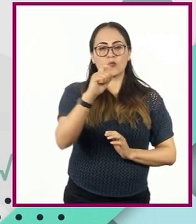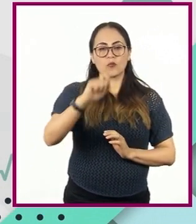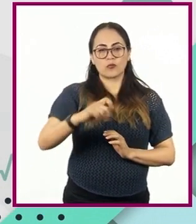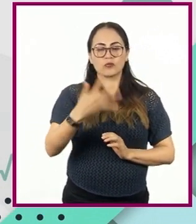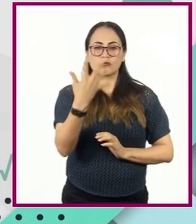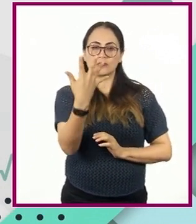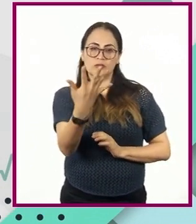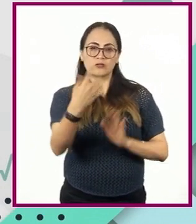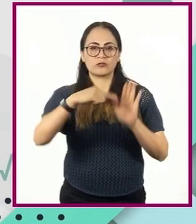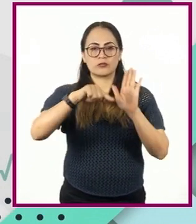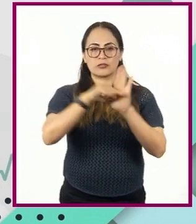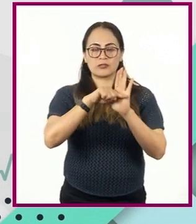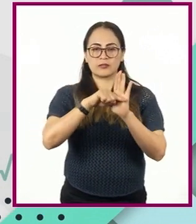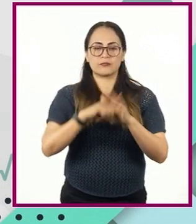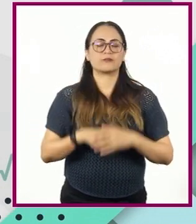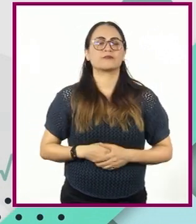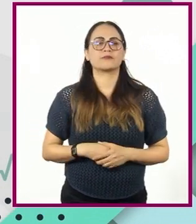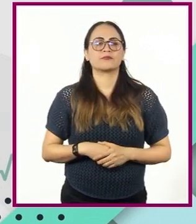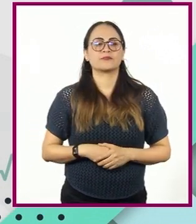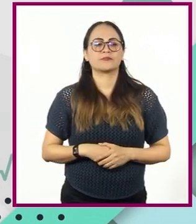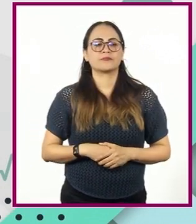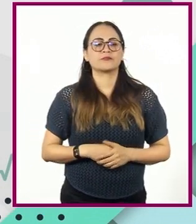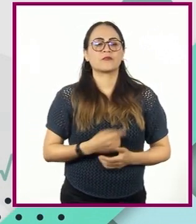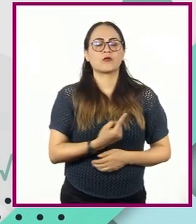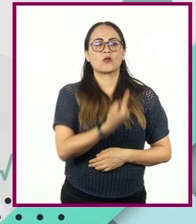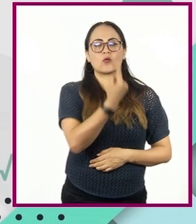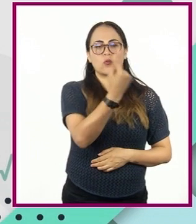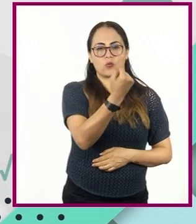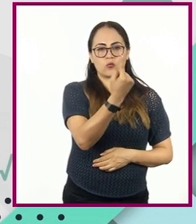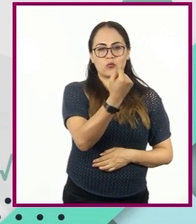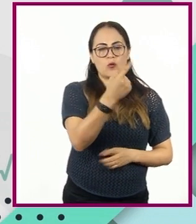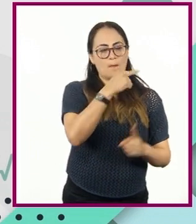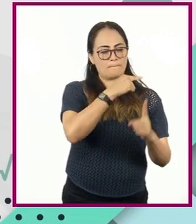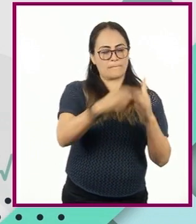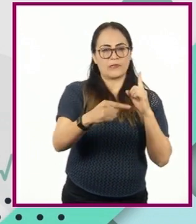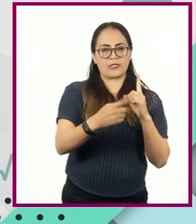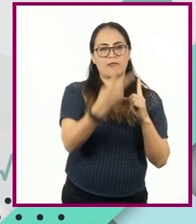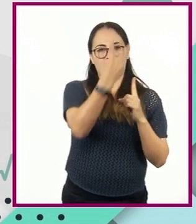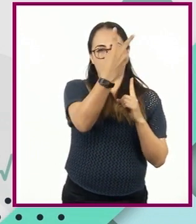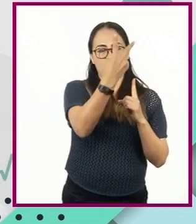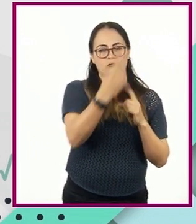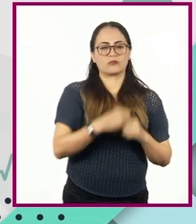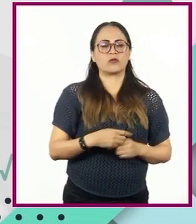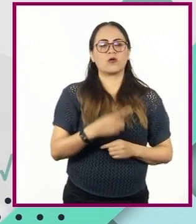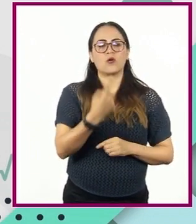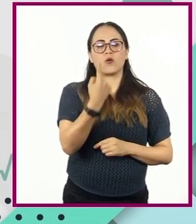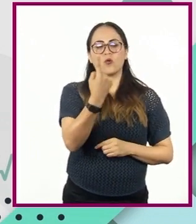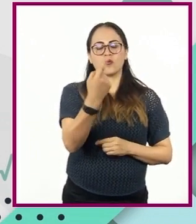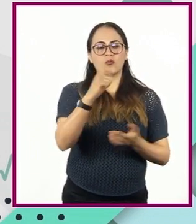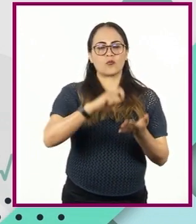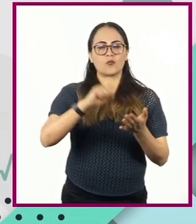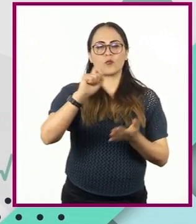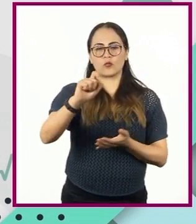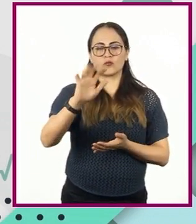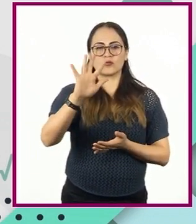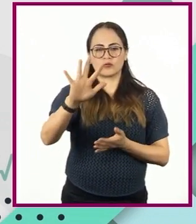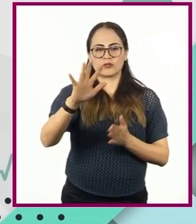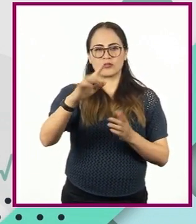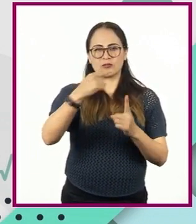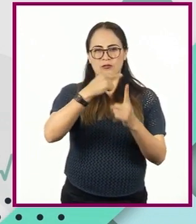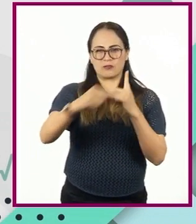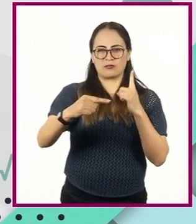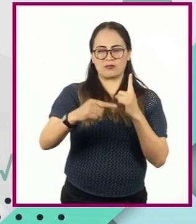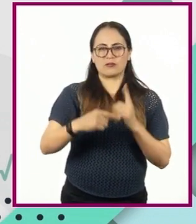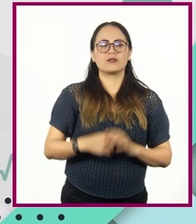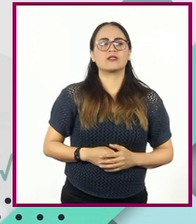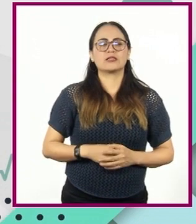negativo, identificamos que 1 es la mitad de 2, 1.5 negativo es la mitad de 3